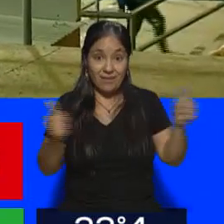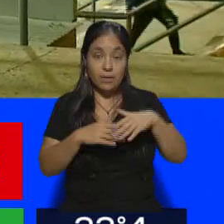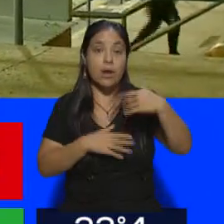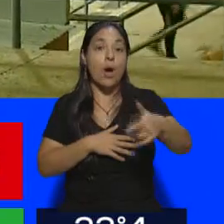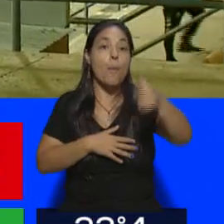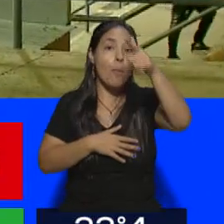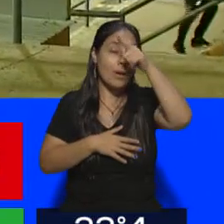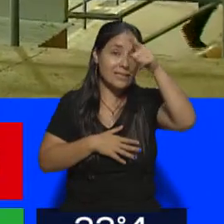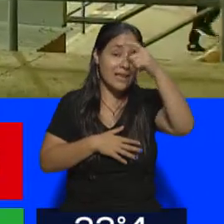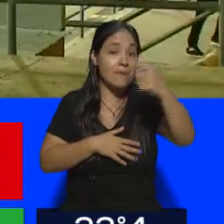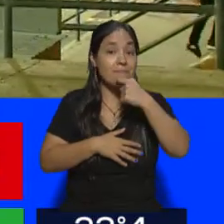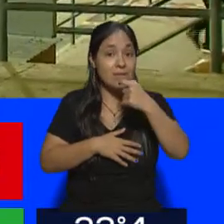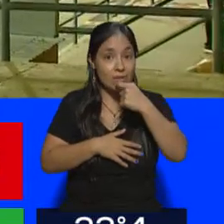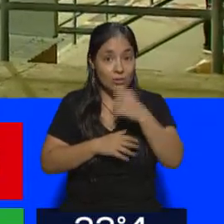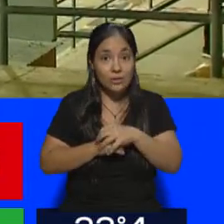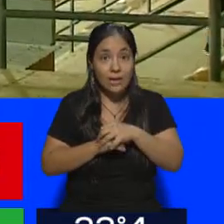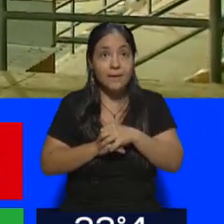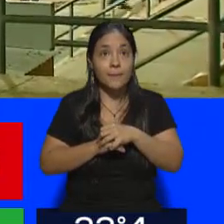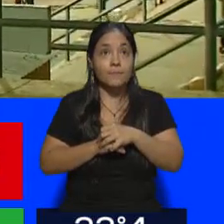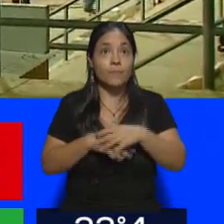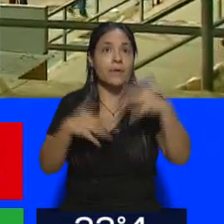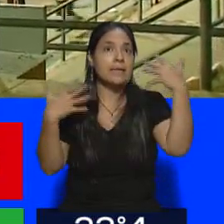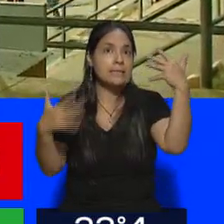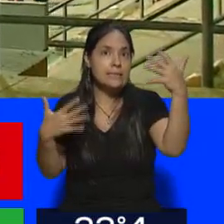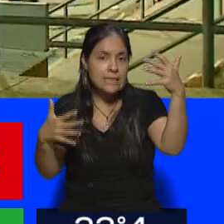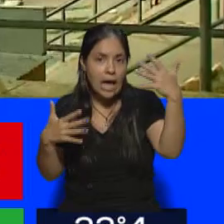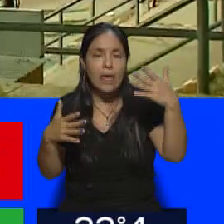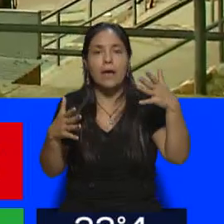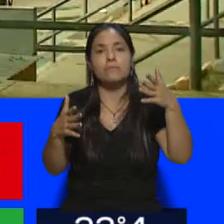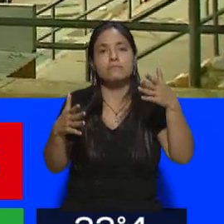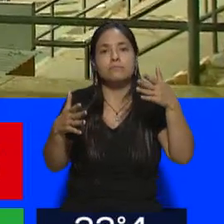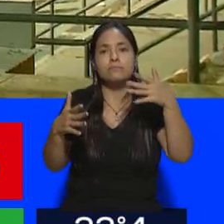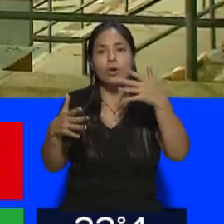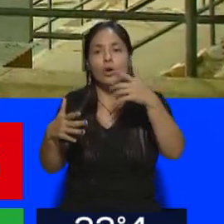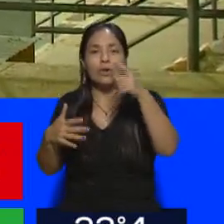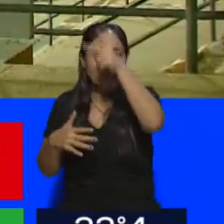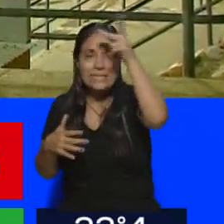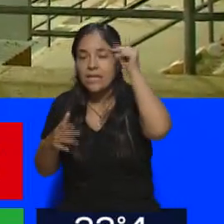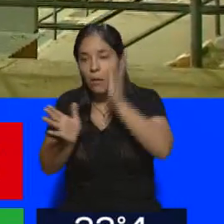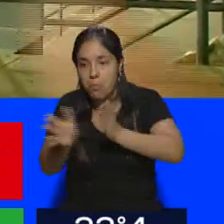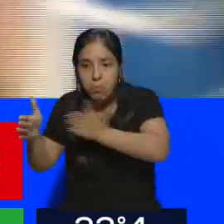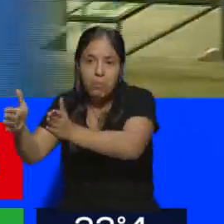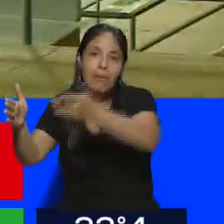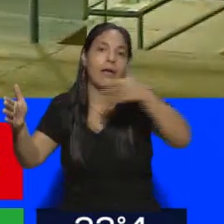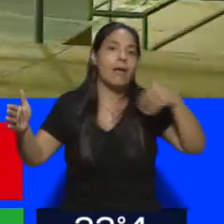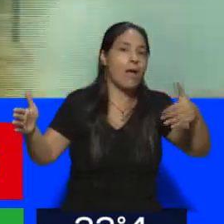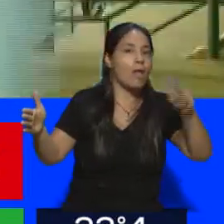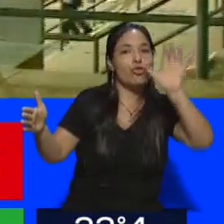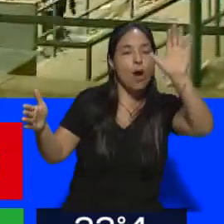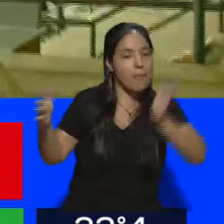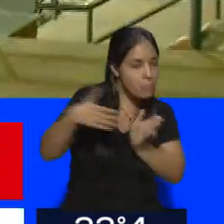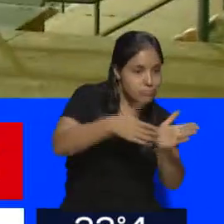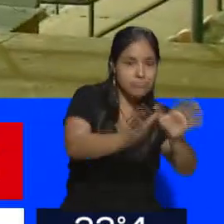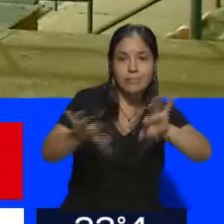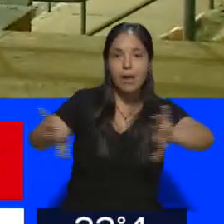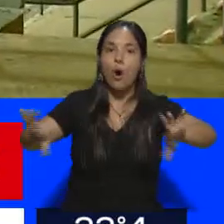Mendoza va a intentar llevar a los hinchas del Colo-Colo por su sector y que los de Godecruz vayan por el suyo y que no pase absolutamente nada.